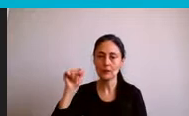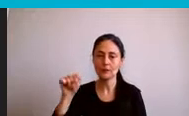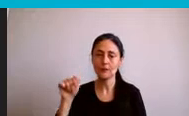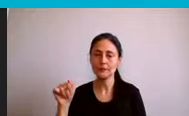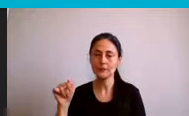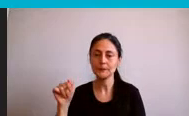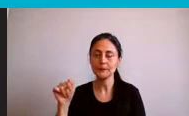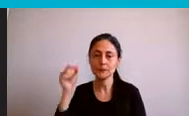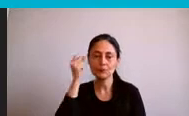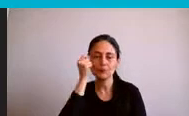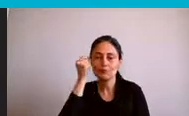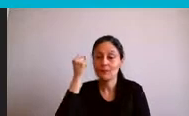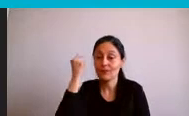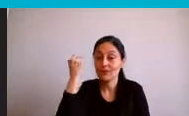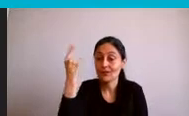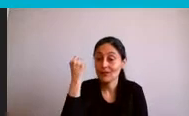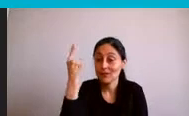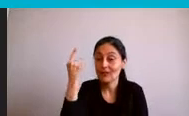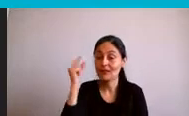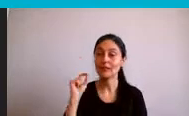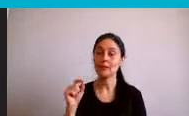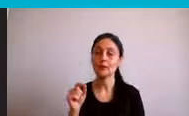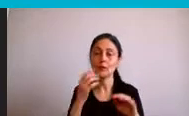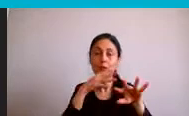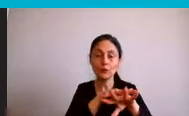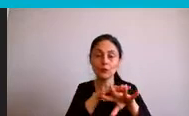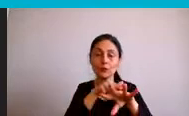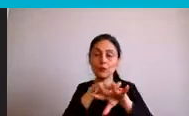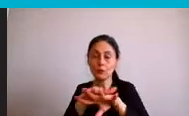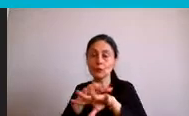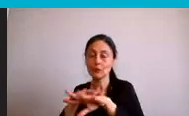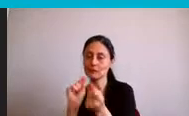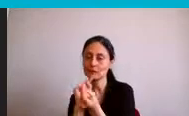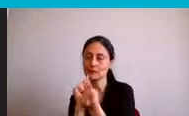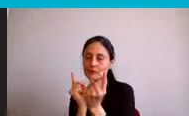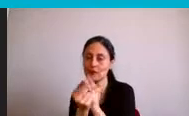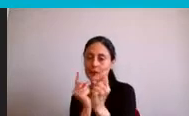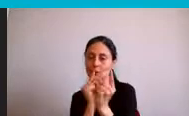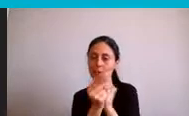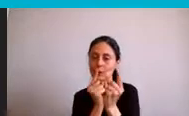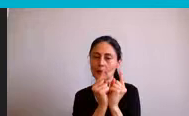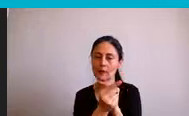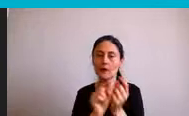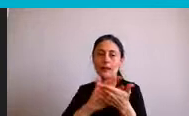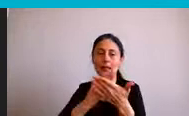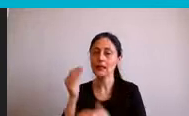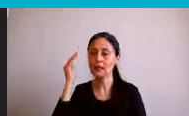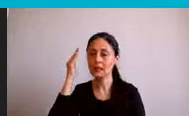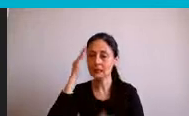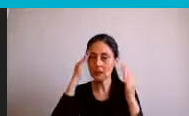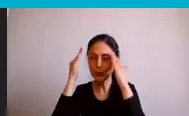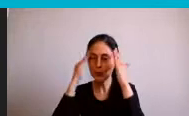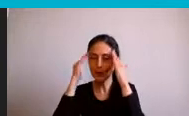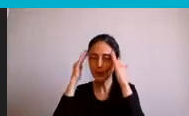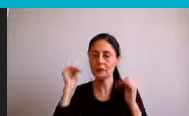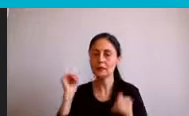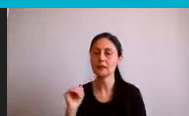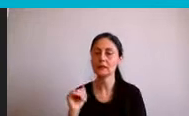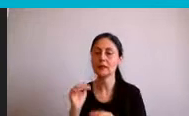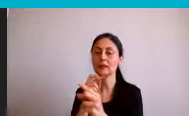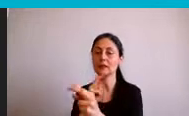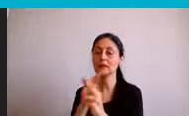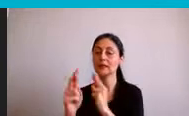podemos ajustar nuestras intervenciones a nivel de salud mental y viceversa, por ejemplo. Lo mismo con el terapeuta, cómo están las actividades de la